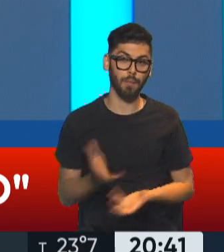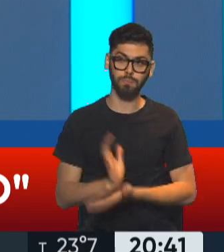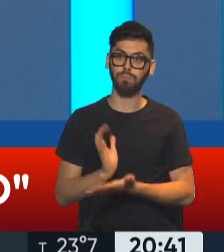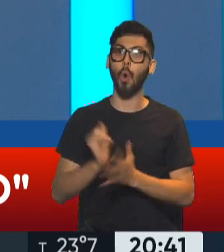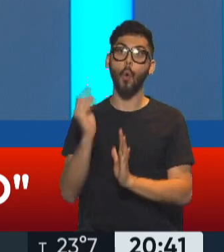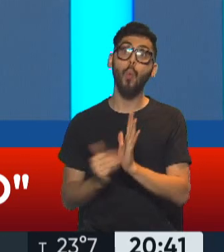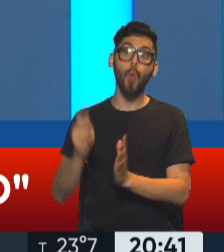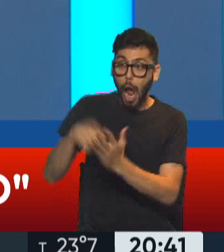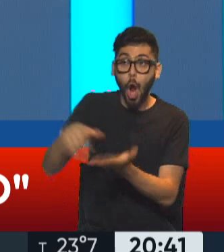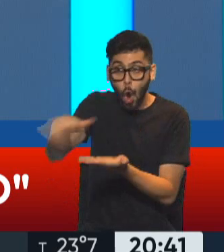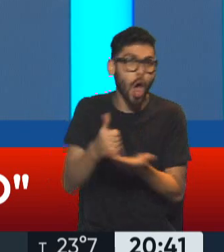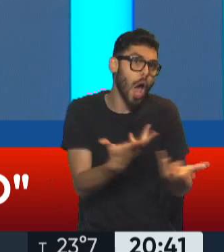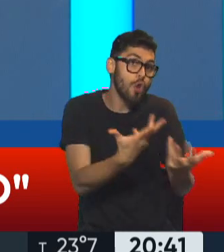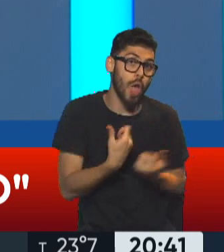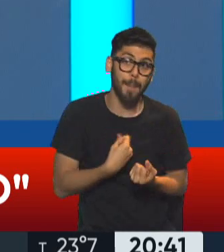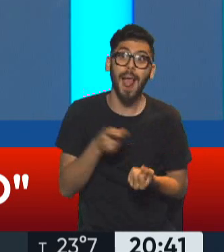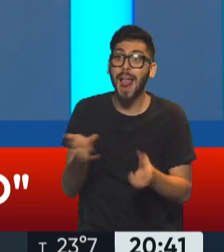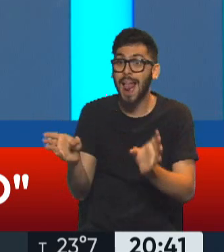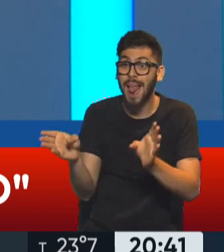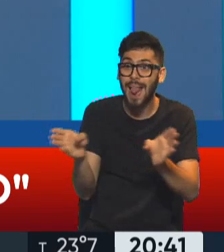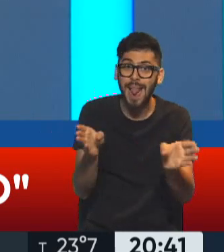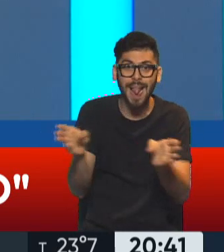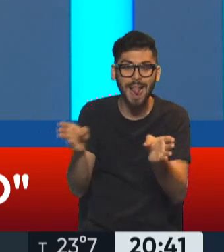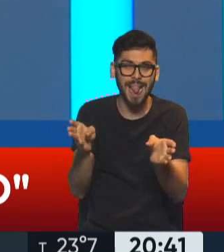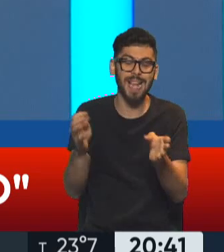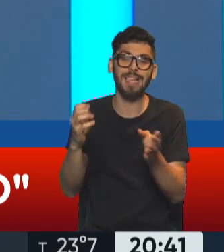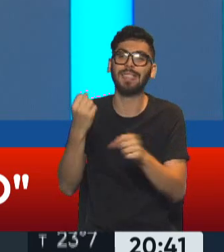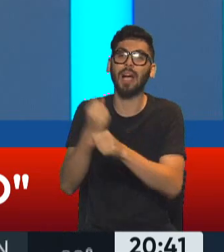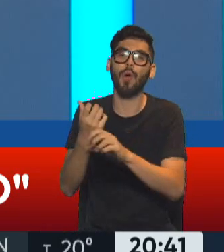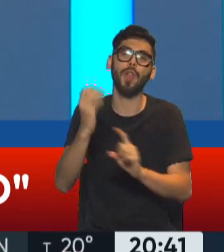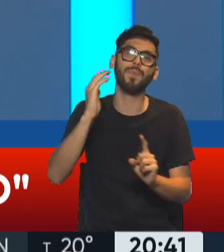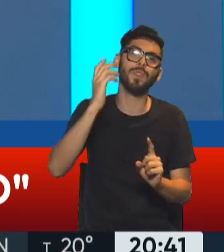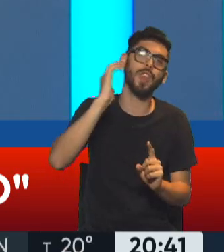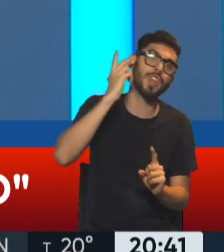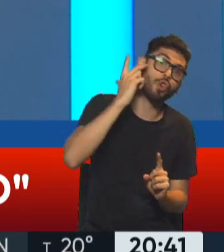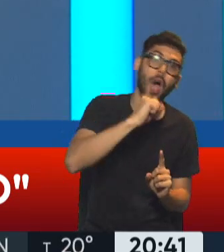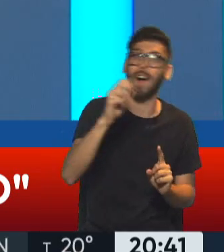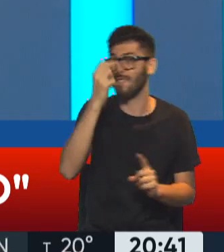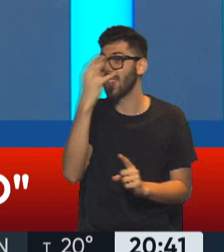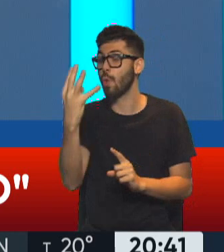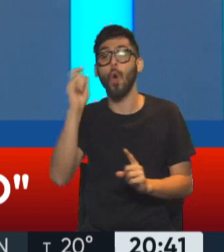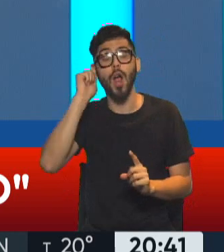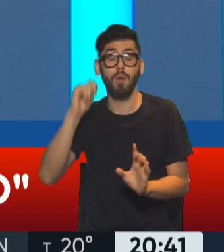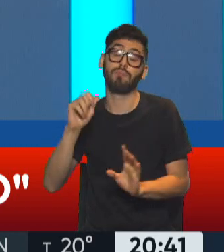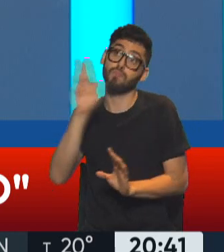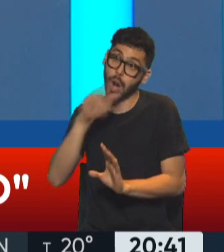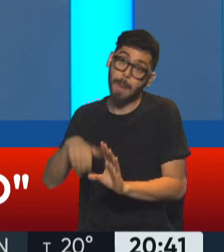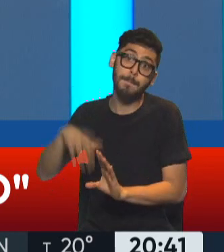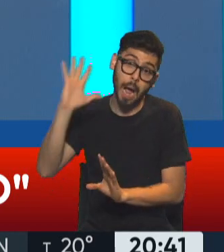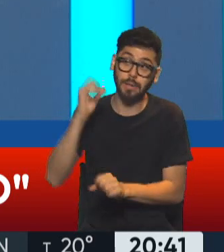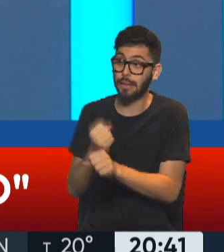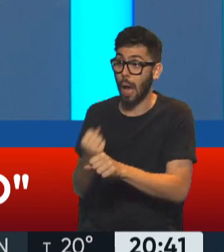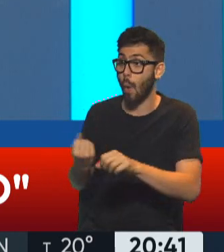y en blanco. Y ahí la franja etaria más dañada es la de 18 a 24 años en la Argentina, las mujeres, con niveles de